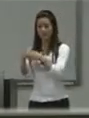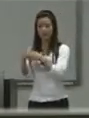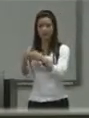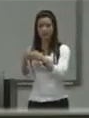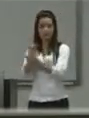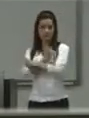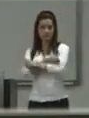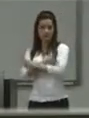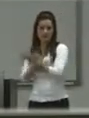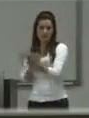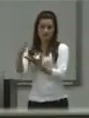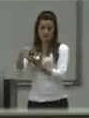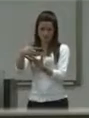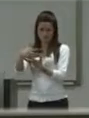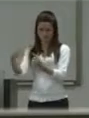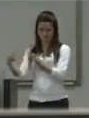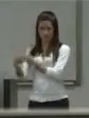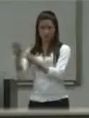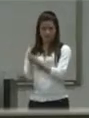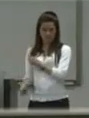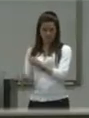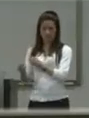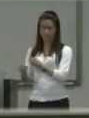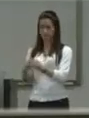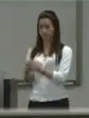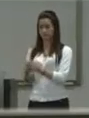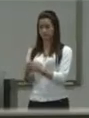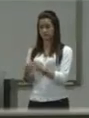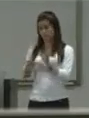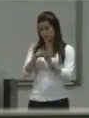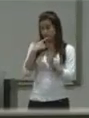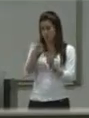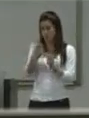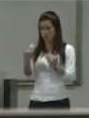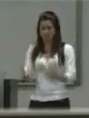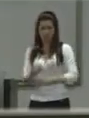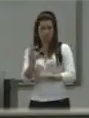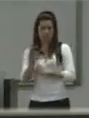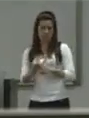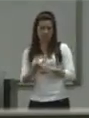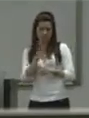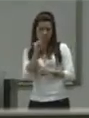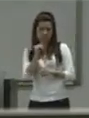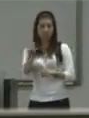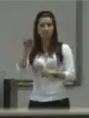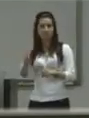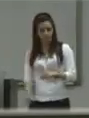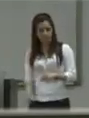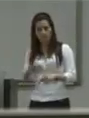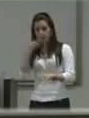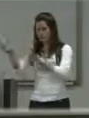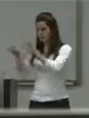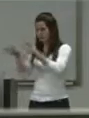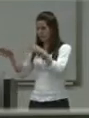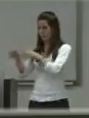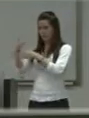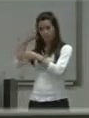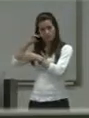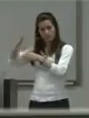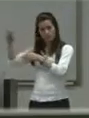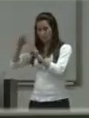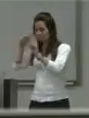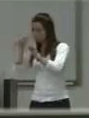interdisciplinario no existe entonces lo que debería existir es un equipo interdisciplinario que haga un análisis de apoyos